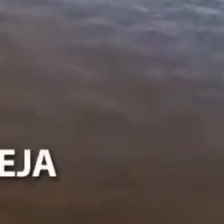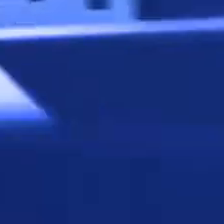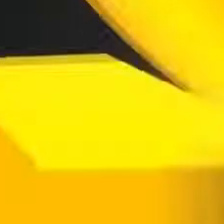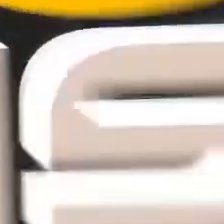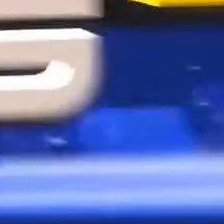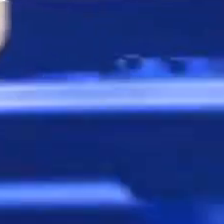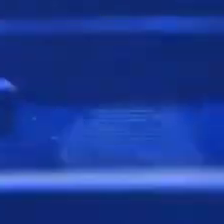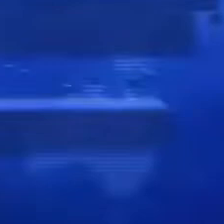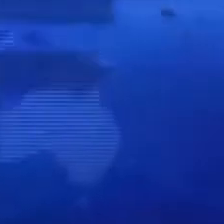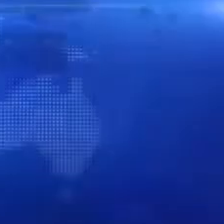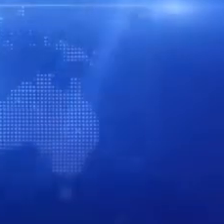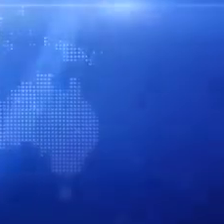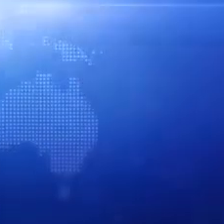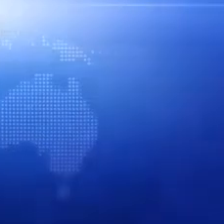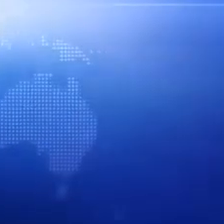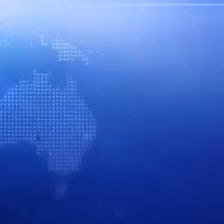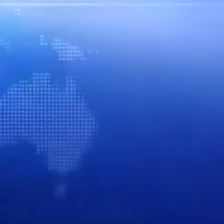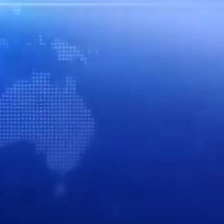Medio.